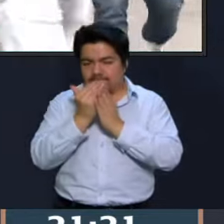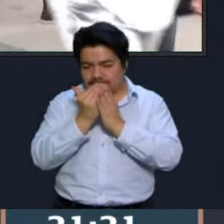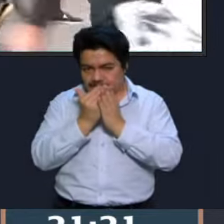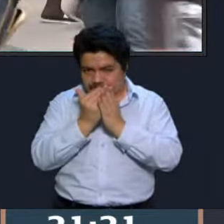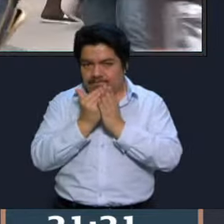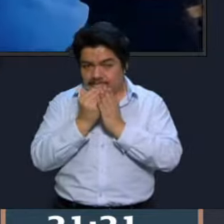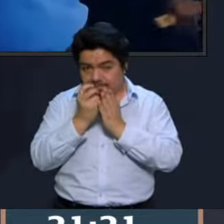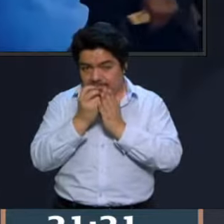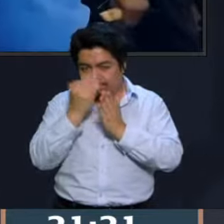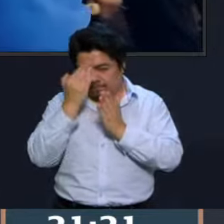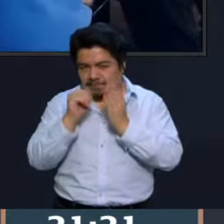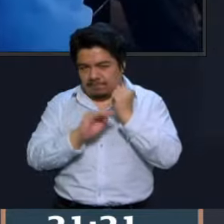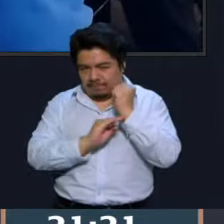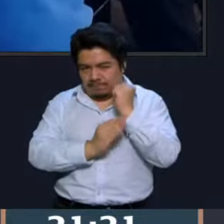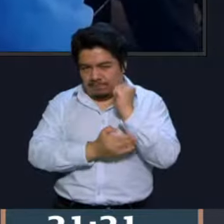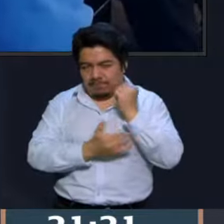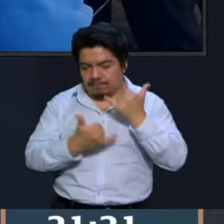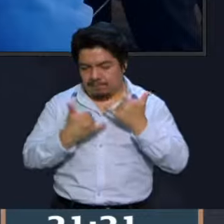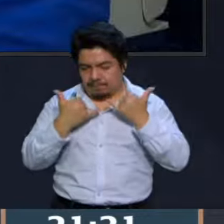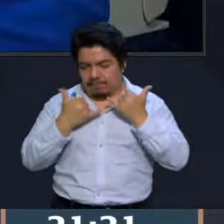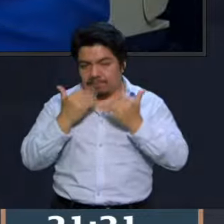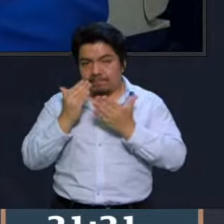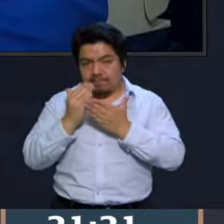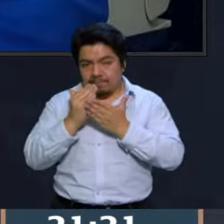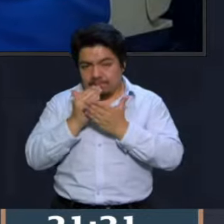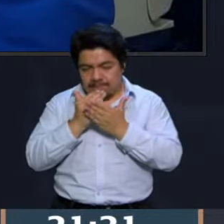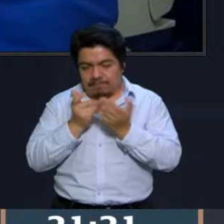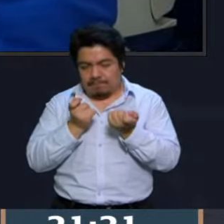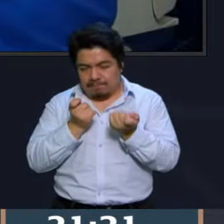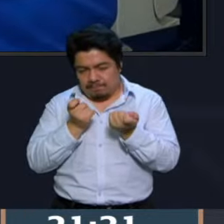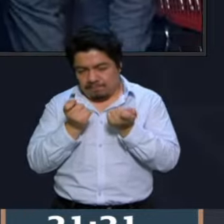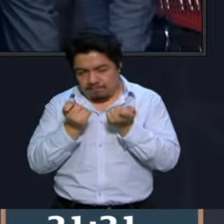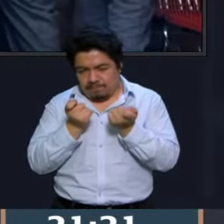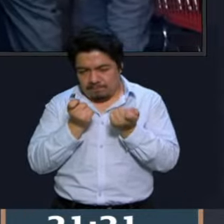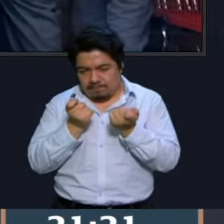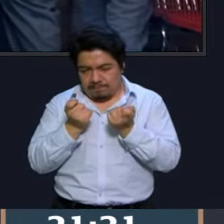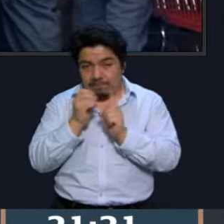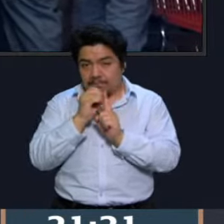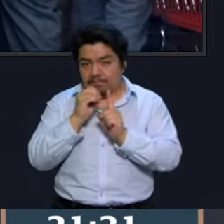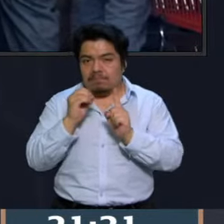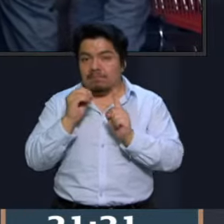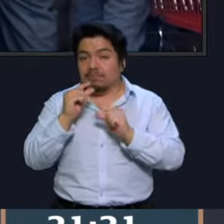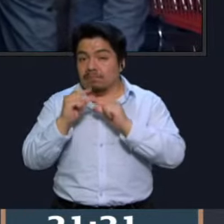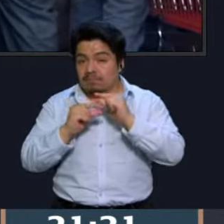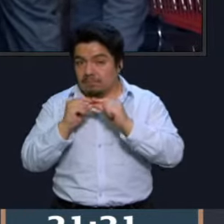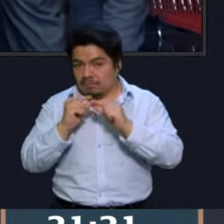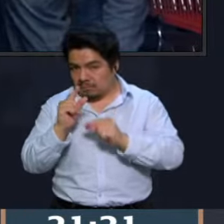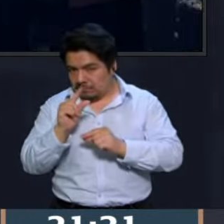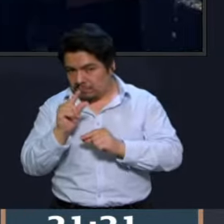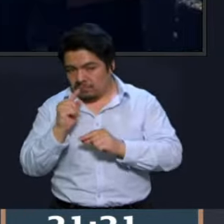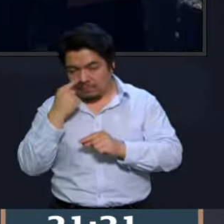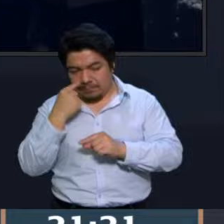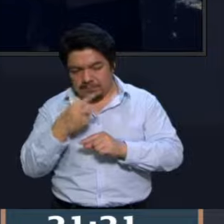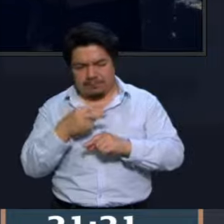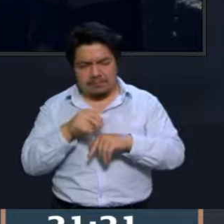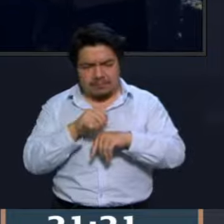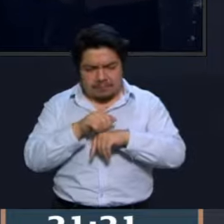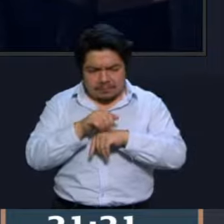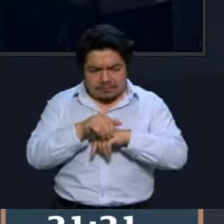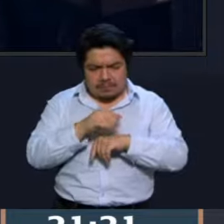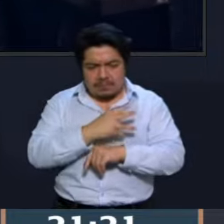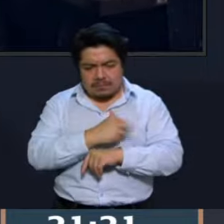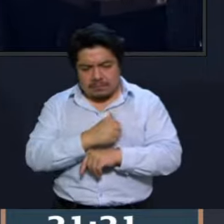adolescentes. Entonces, son datos que se han ido ajustando de a poquito, pero de repente ya no es de a poquito. Ya cuando tú ves el número de